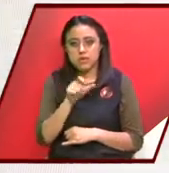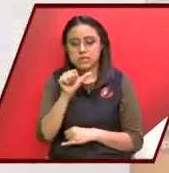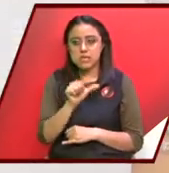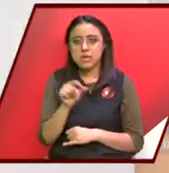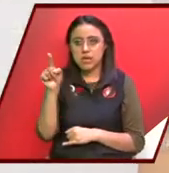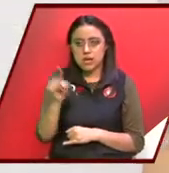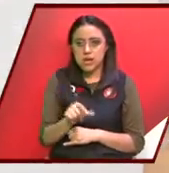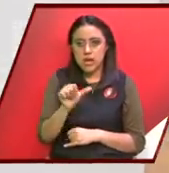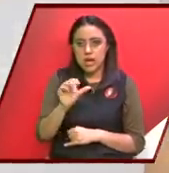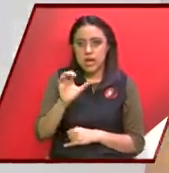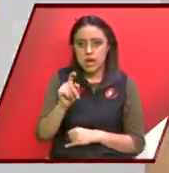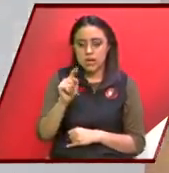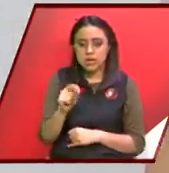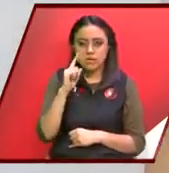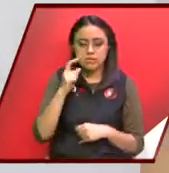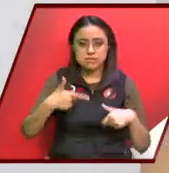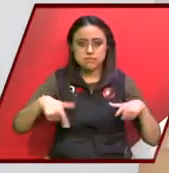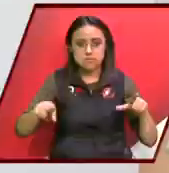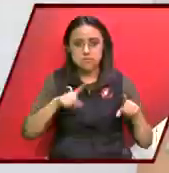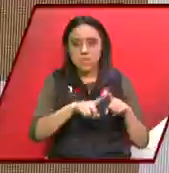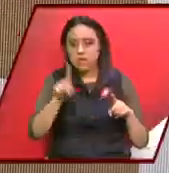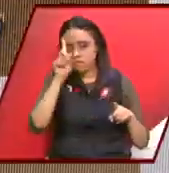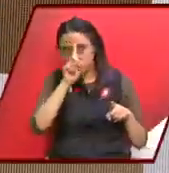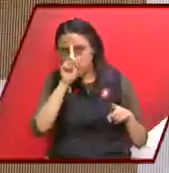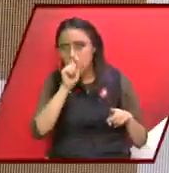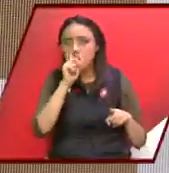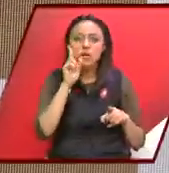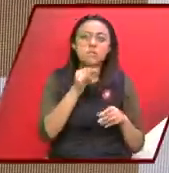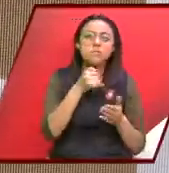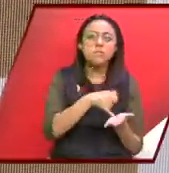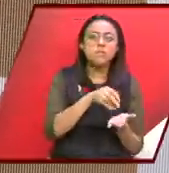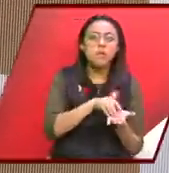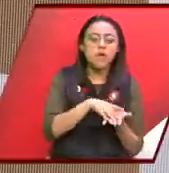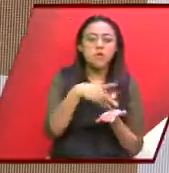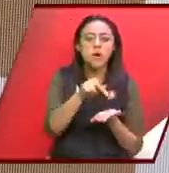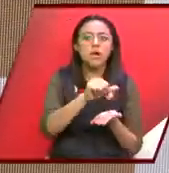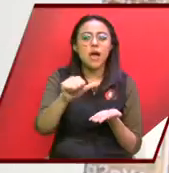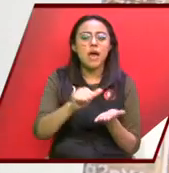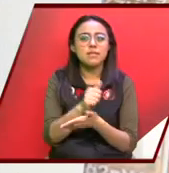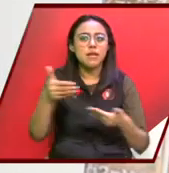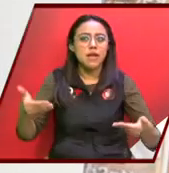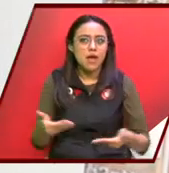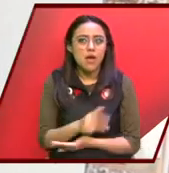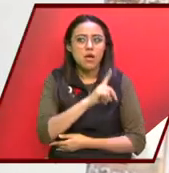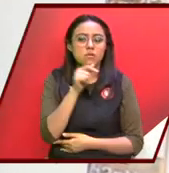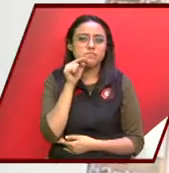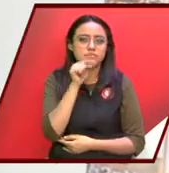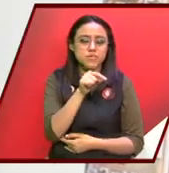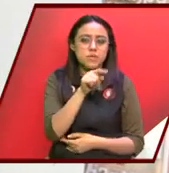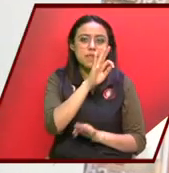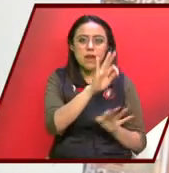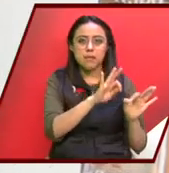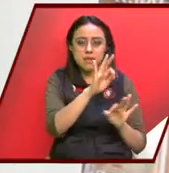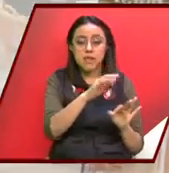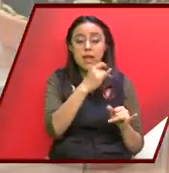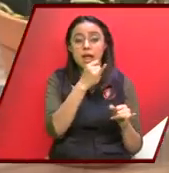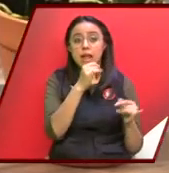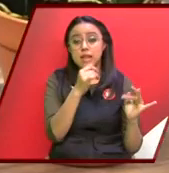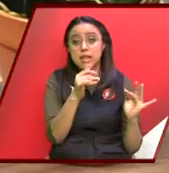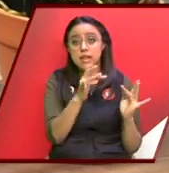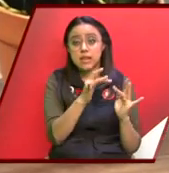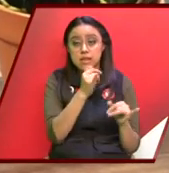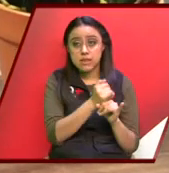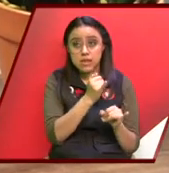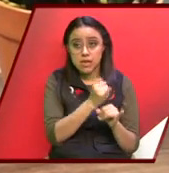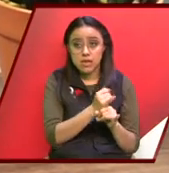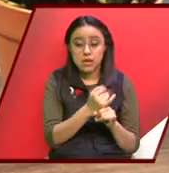www.gob.mx/actas e ir a la ventana que dice consulta e imprime tu acta de nacimiento y posterior a ello dar clic en trámite en línea. Mucho